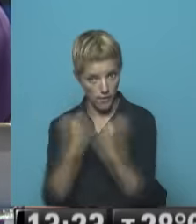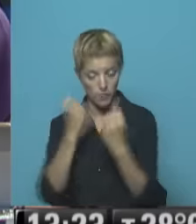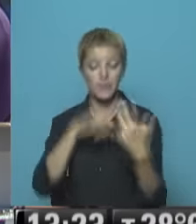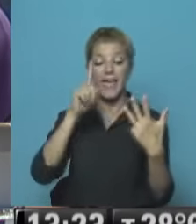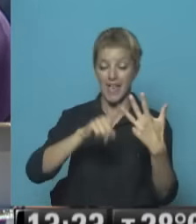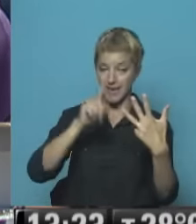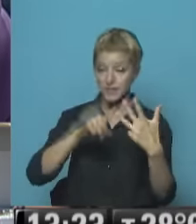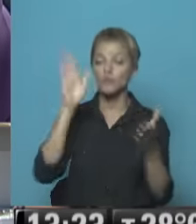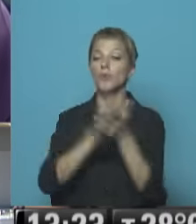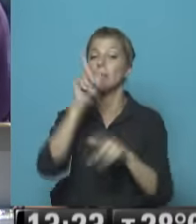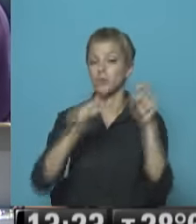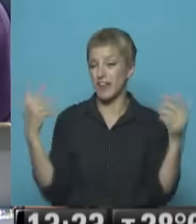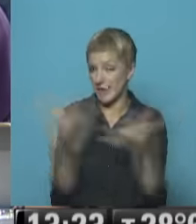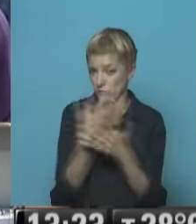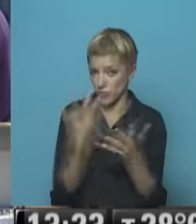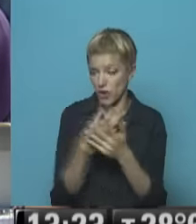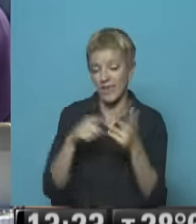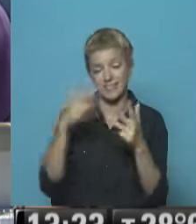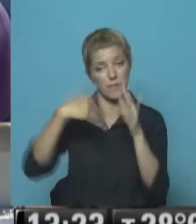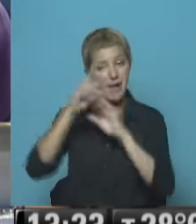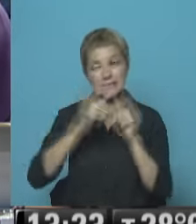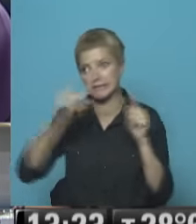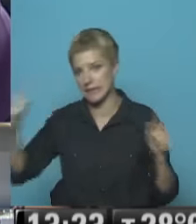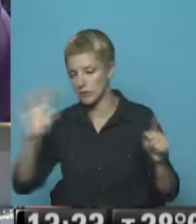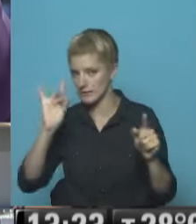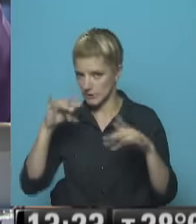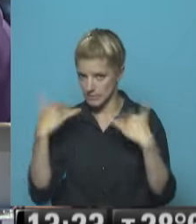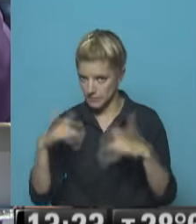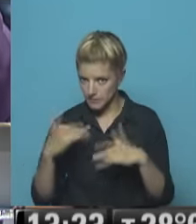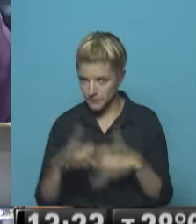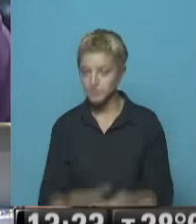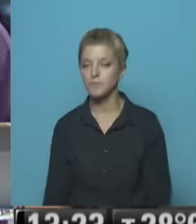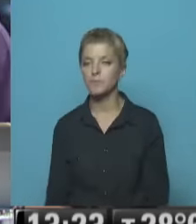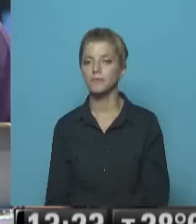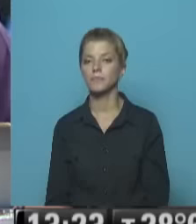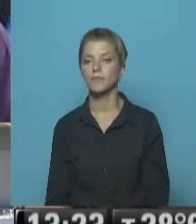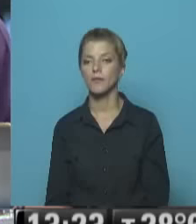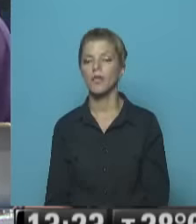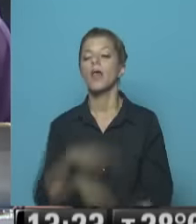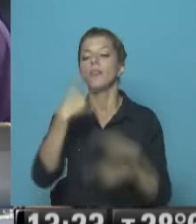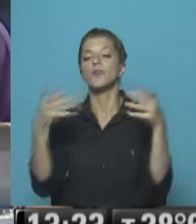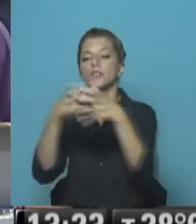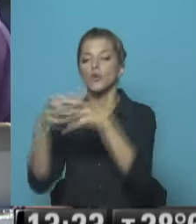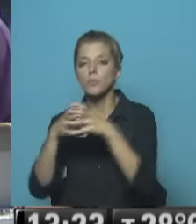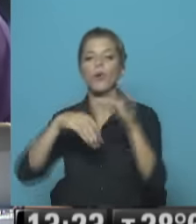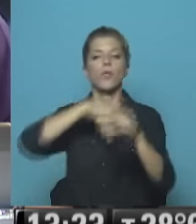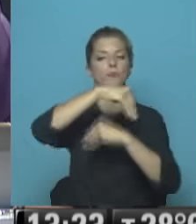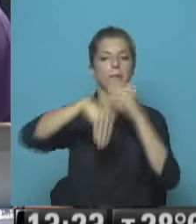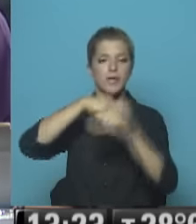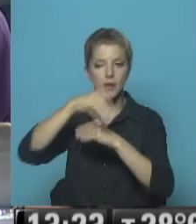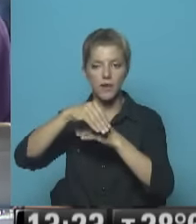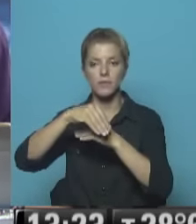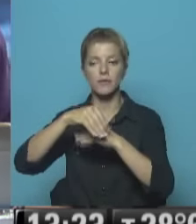las víctimas en conflicto. Fue el más largo, el más complejo y contó con varias delegaciones de familiares y